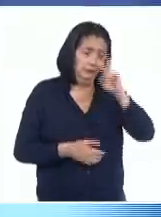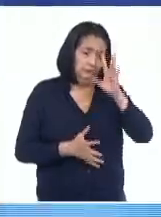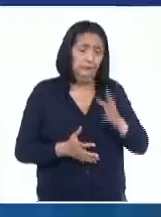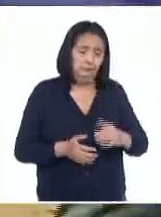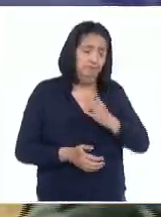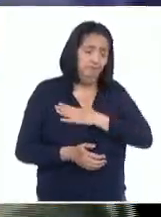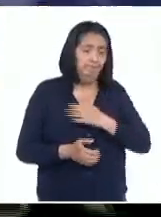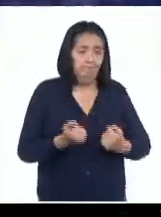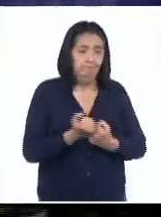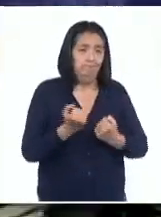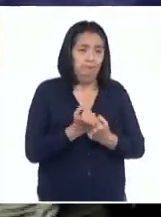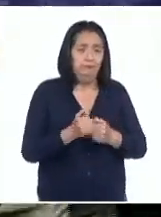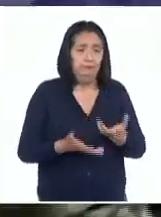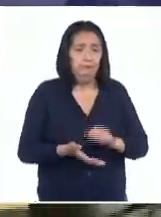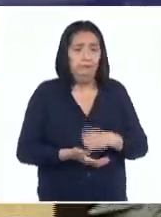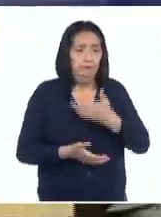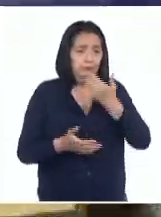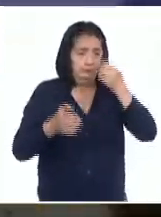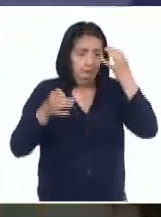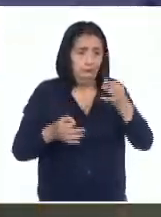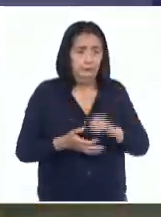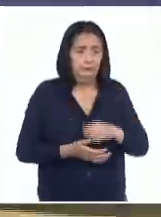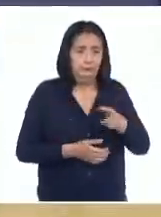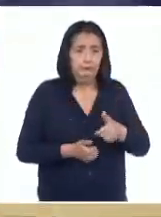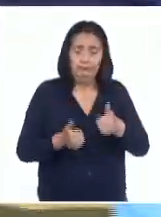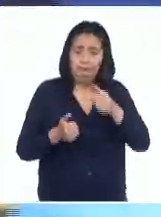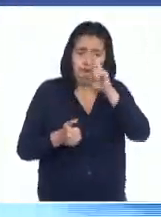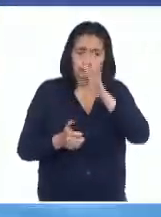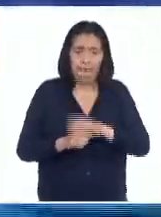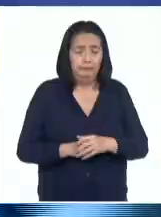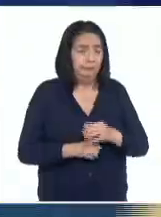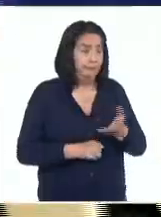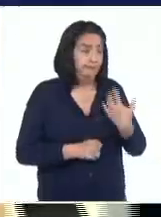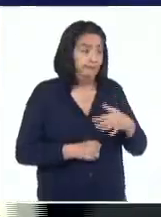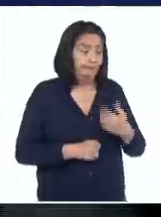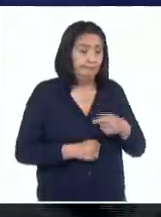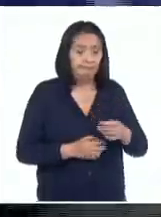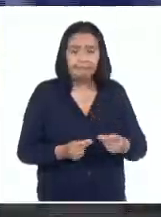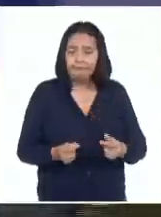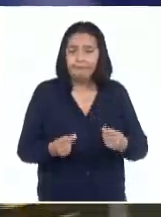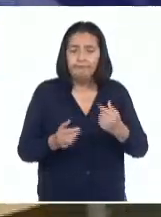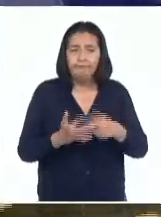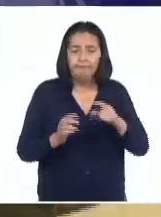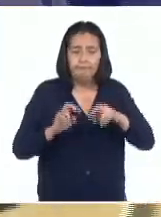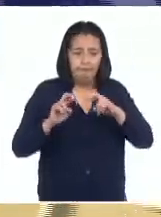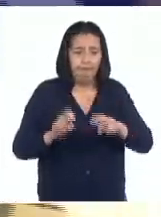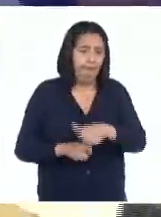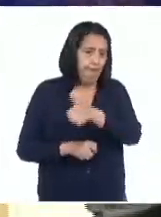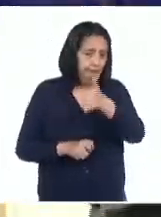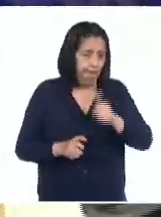apoyarnos unos al otro y tomar las mejores decisiones para el bien del perú y en vista utilizar para que se complete las pruebas con